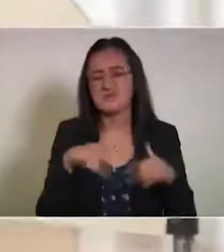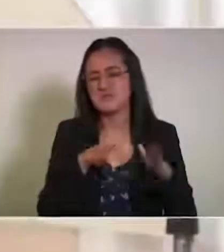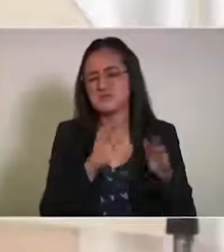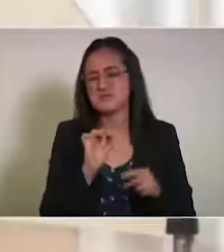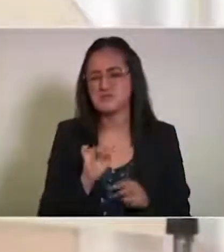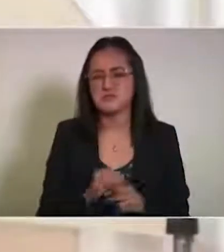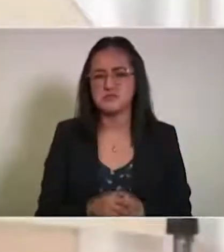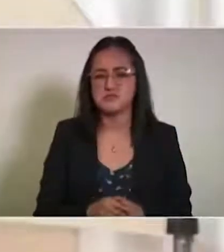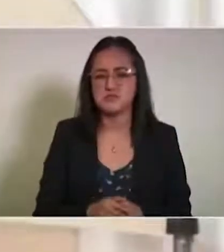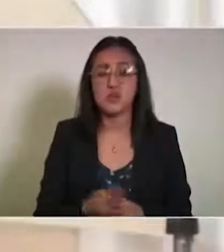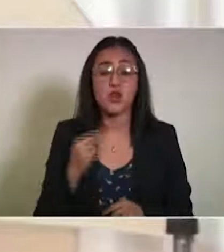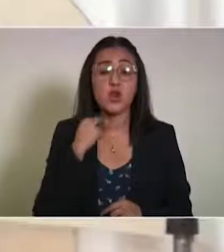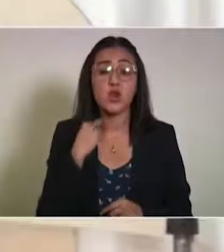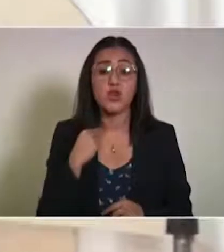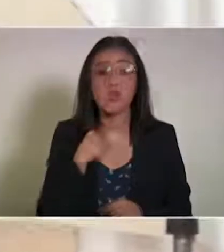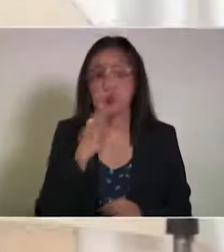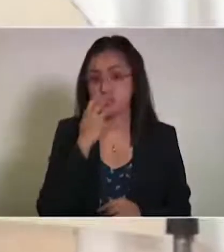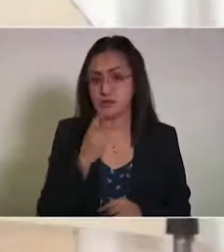Notario auxiliar.